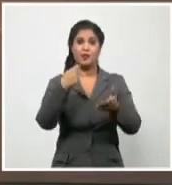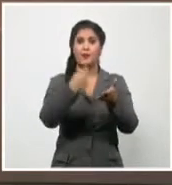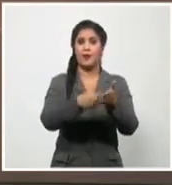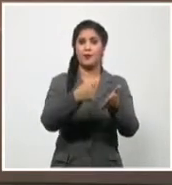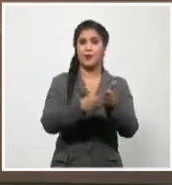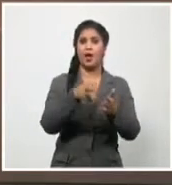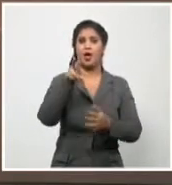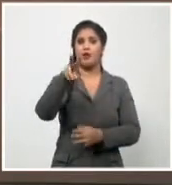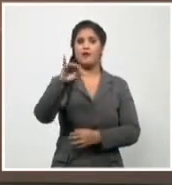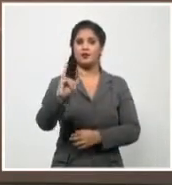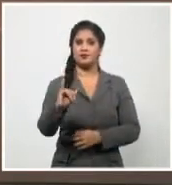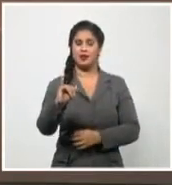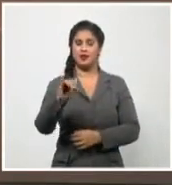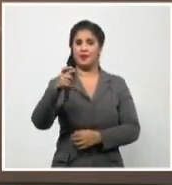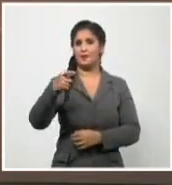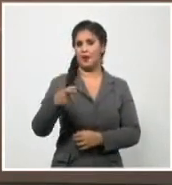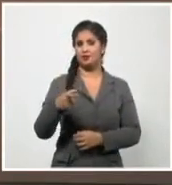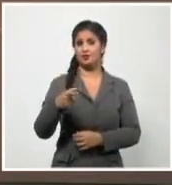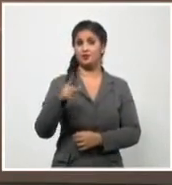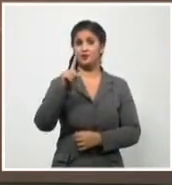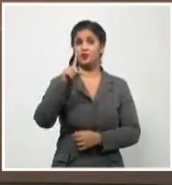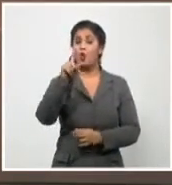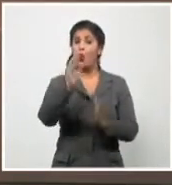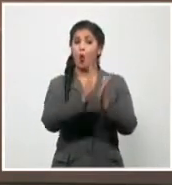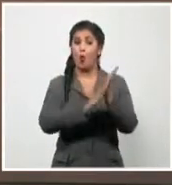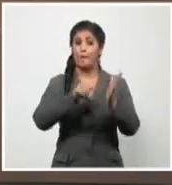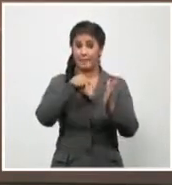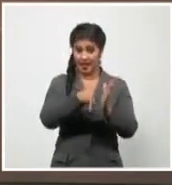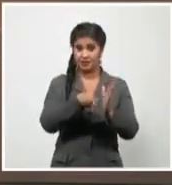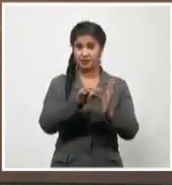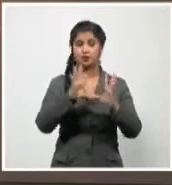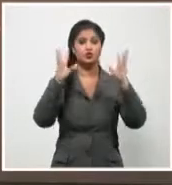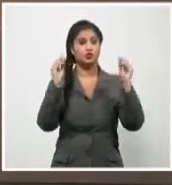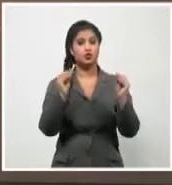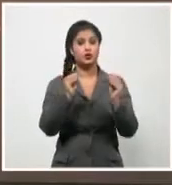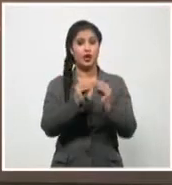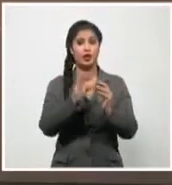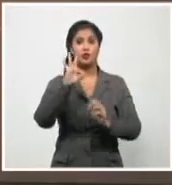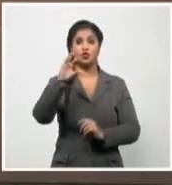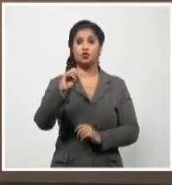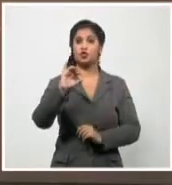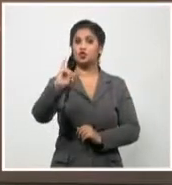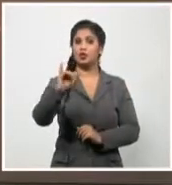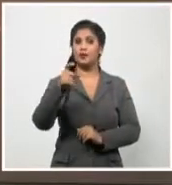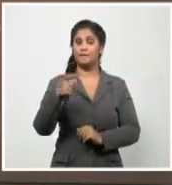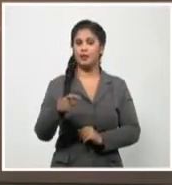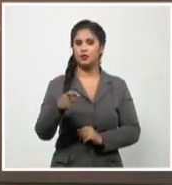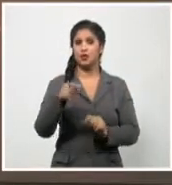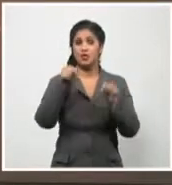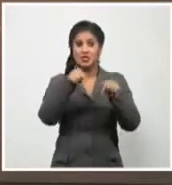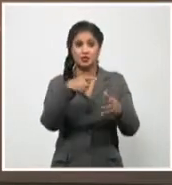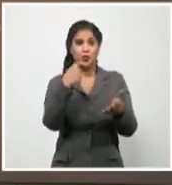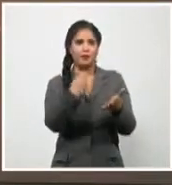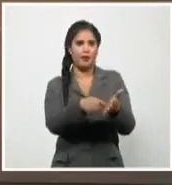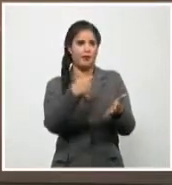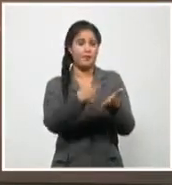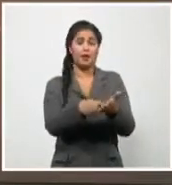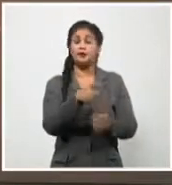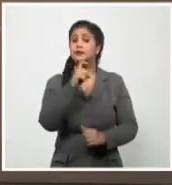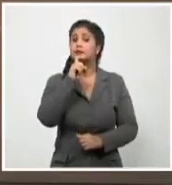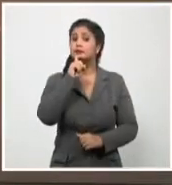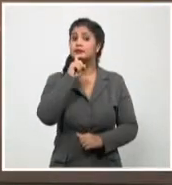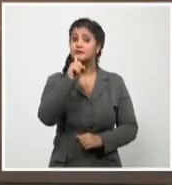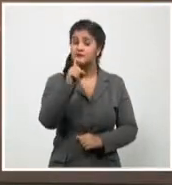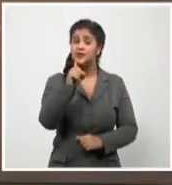lo que en un mes de 31 días sumaría 806 pesos y han optado por cambiar su esquema alimentario y